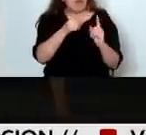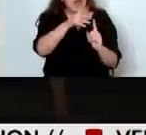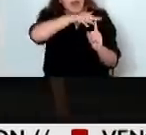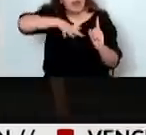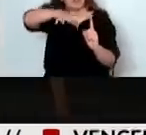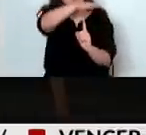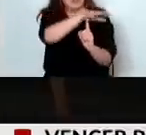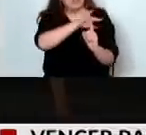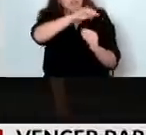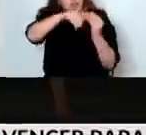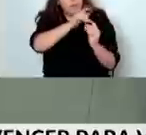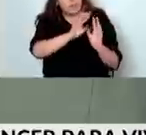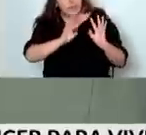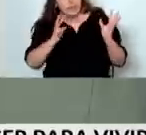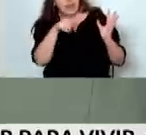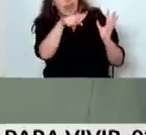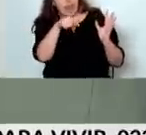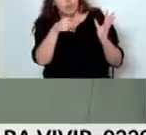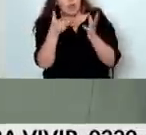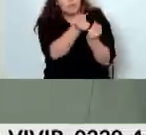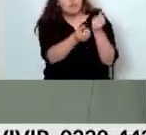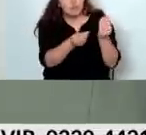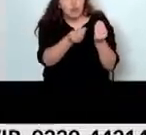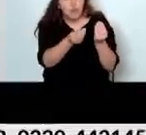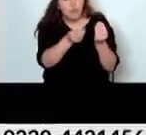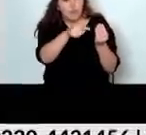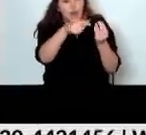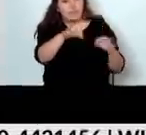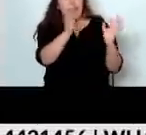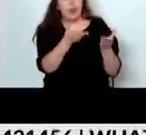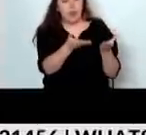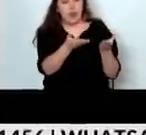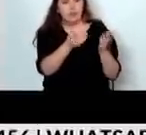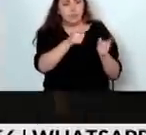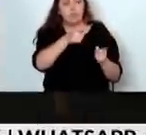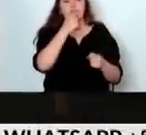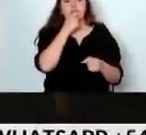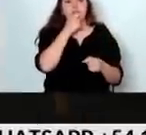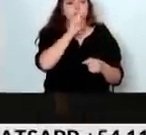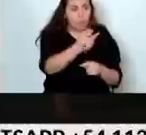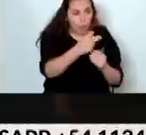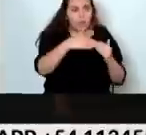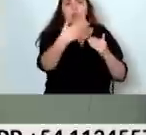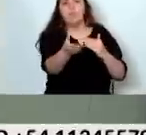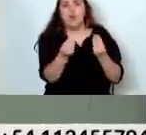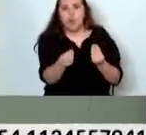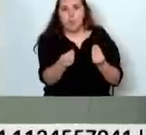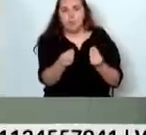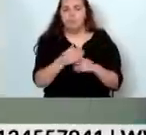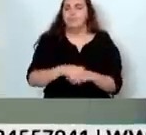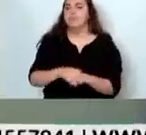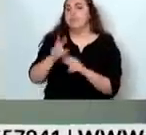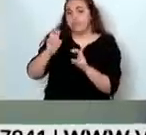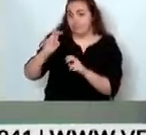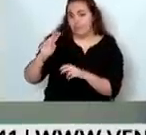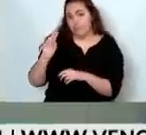al suicida antes de que lo realice. Sí. Pero después, ¿cómo es el post? Sí. El duelo por suicidio tiene un componente de